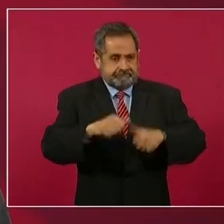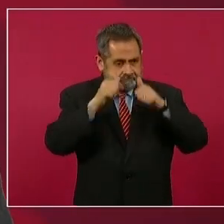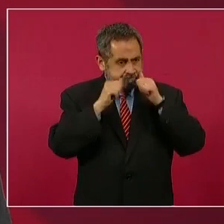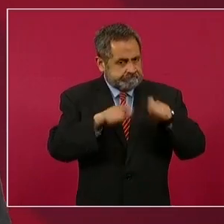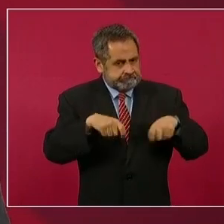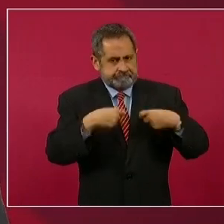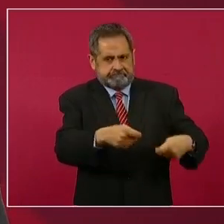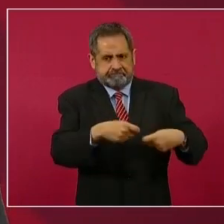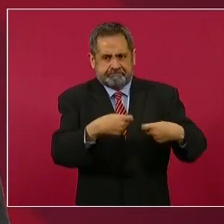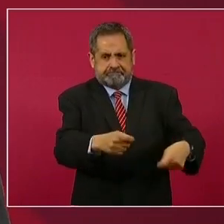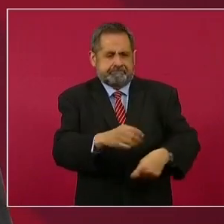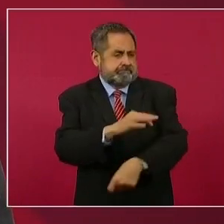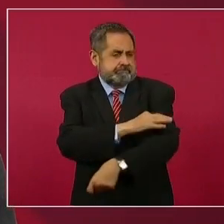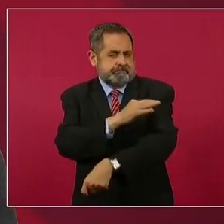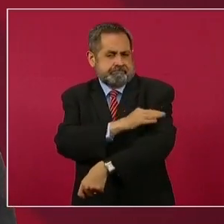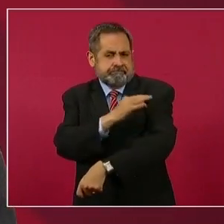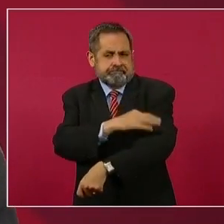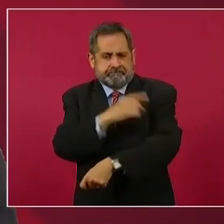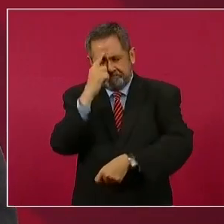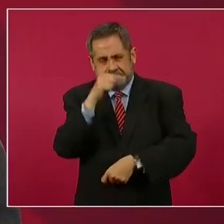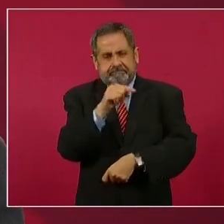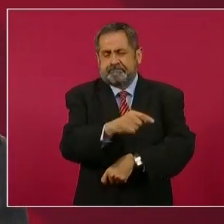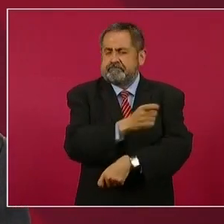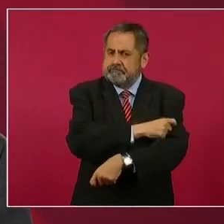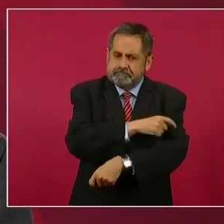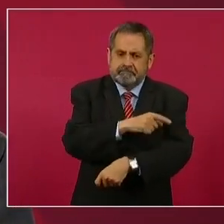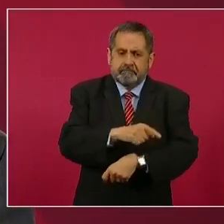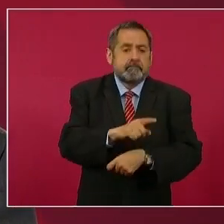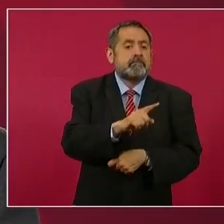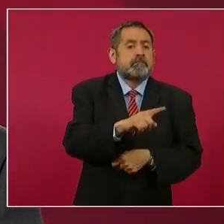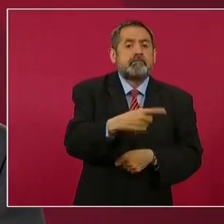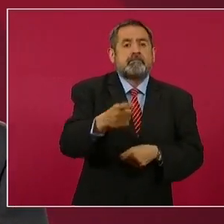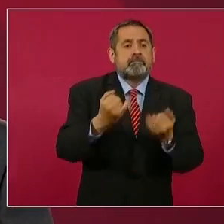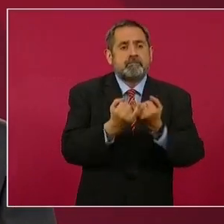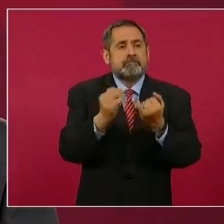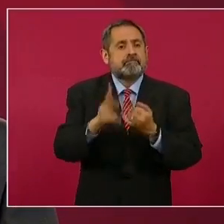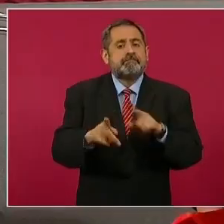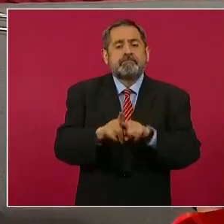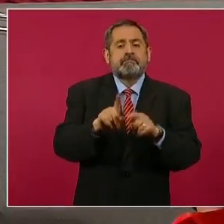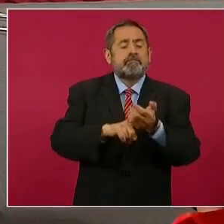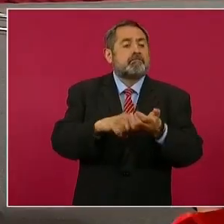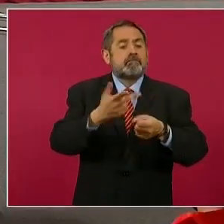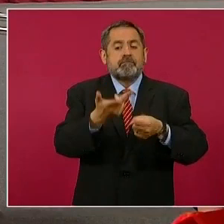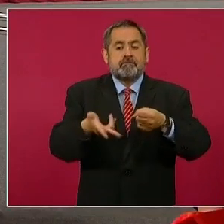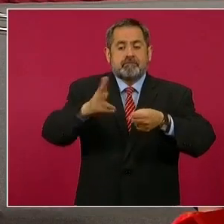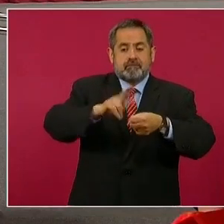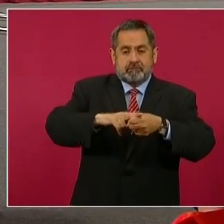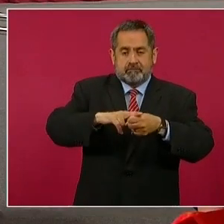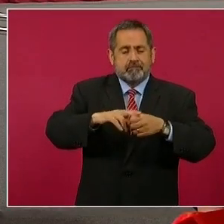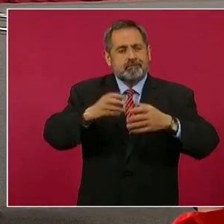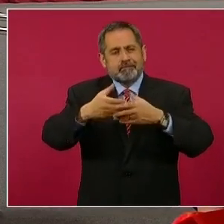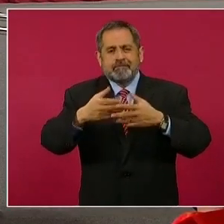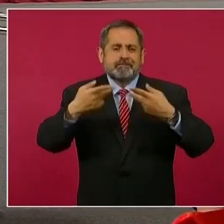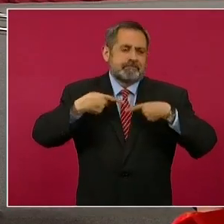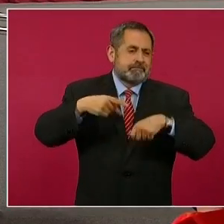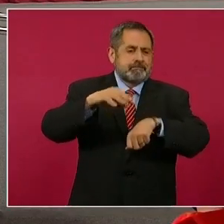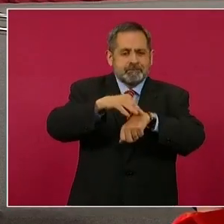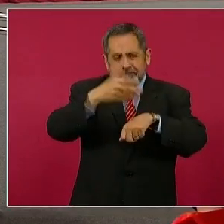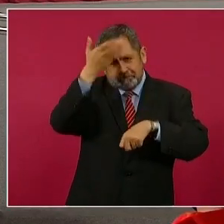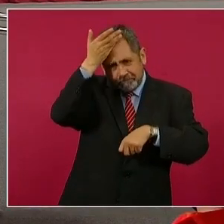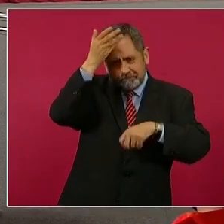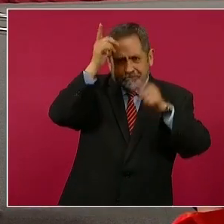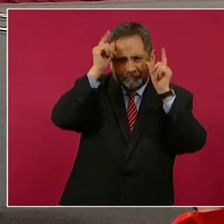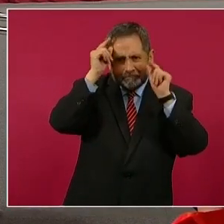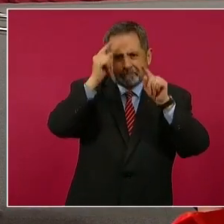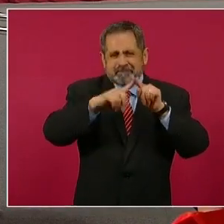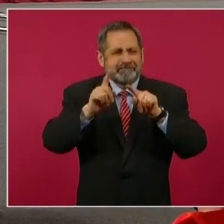plan priorizado de vacunación. Igual al personal de salud para proteger no solo a las propias personas miembros de la comunidad